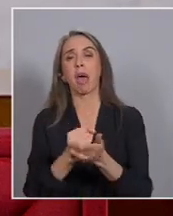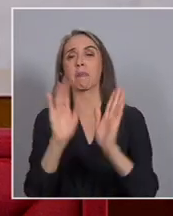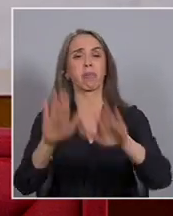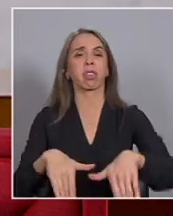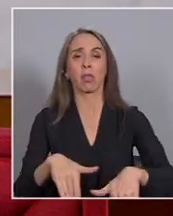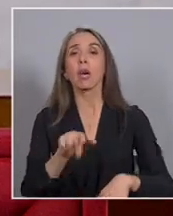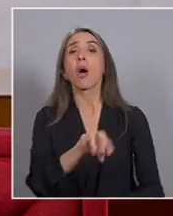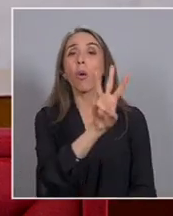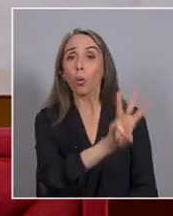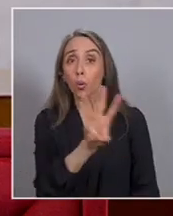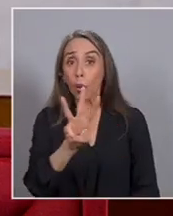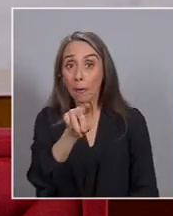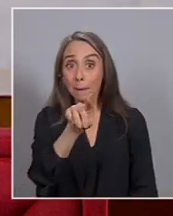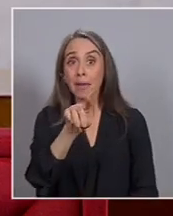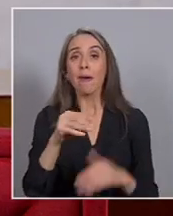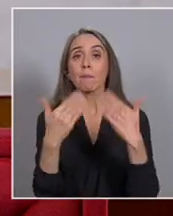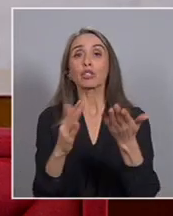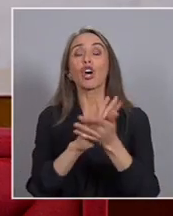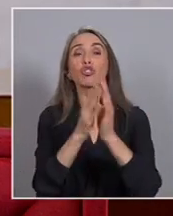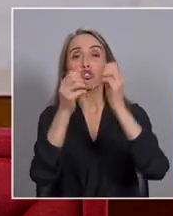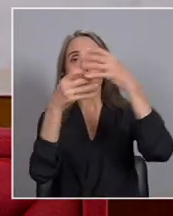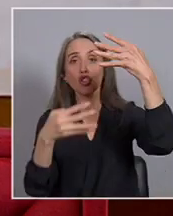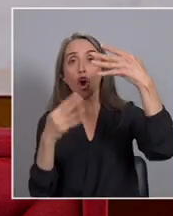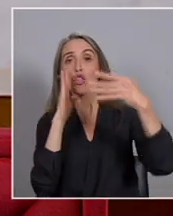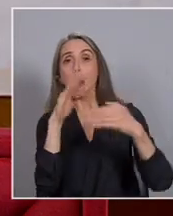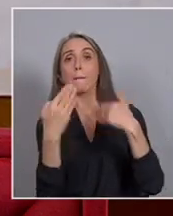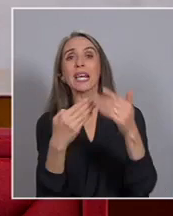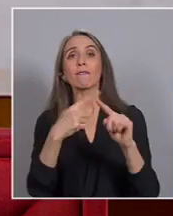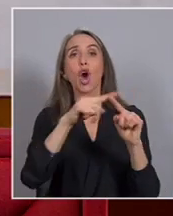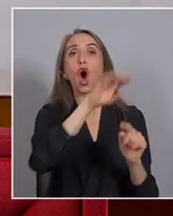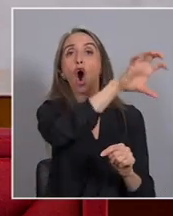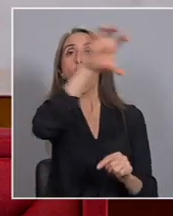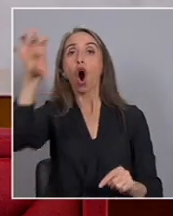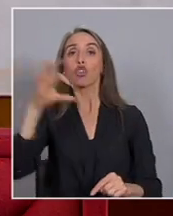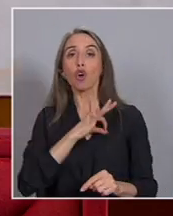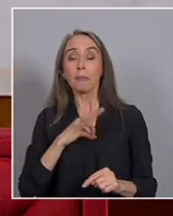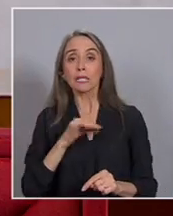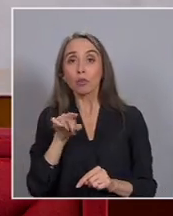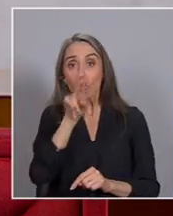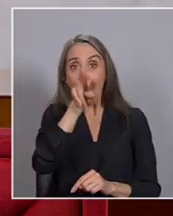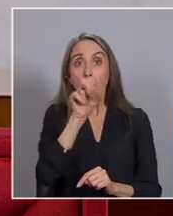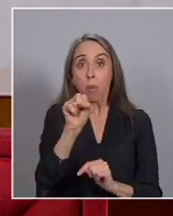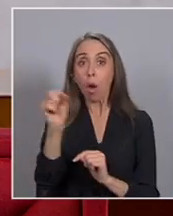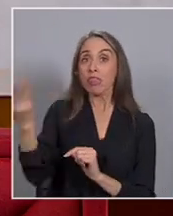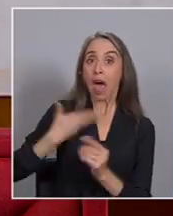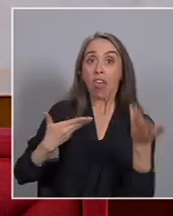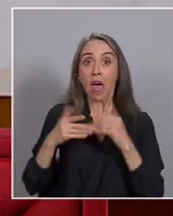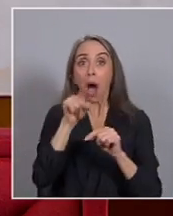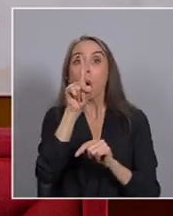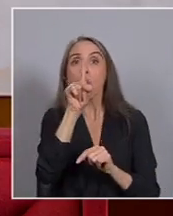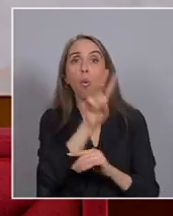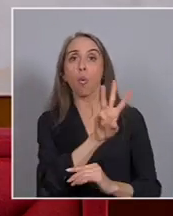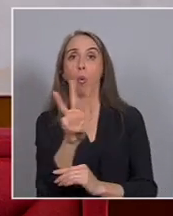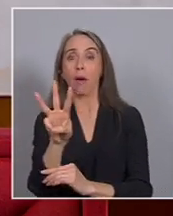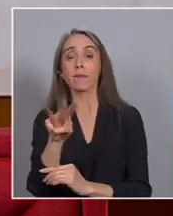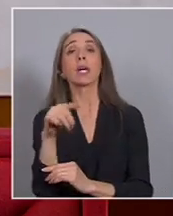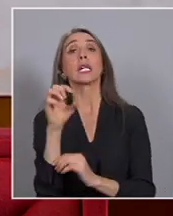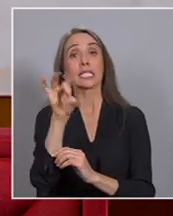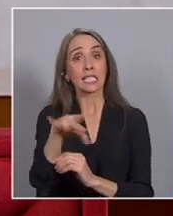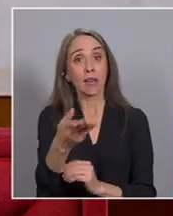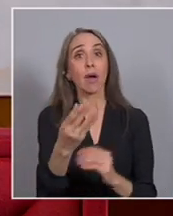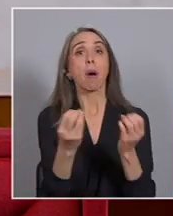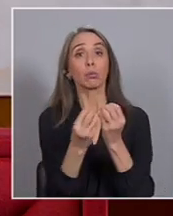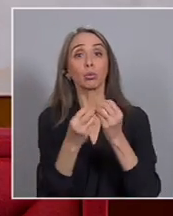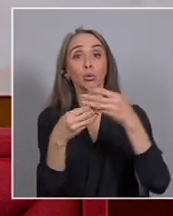página mostrará la oferta total de beneficios de otros ministerios a los que cada persona puede acceder. Sepan ustedes que hay muchos beneficios que